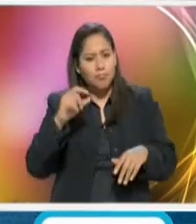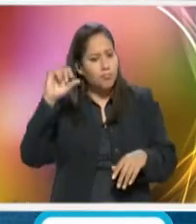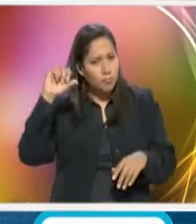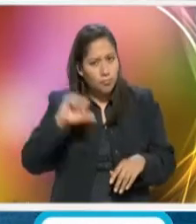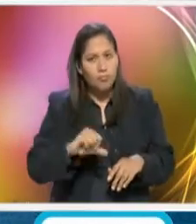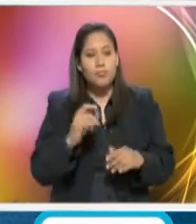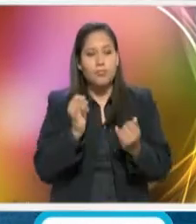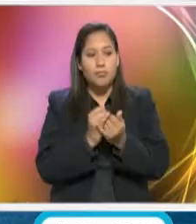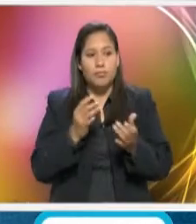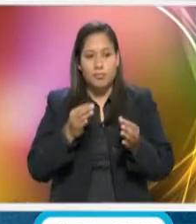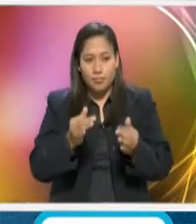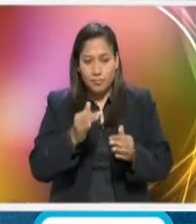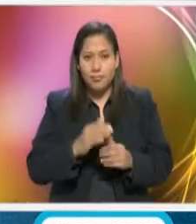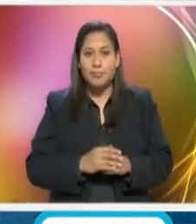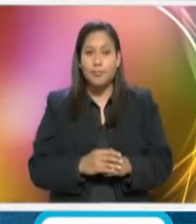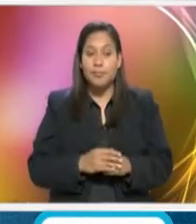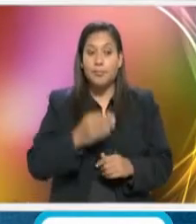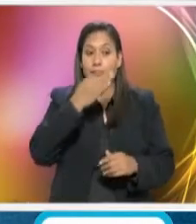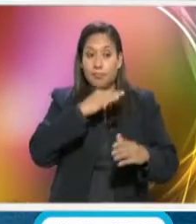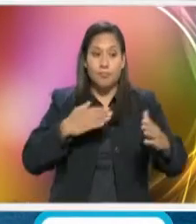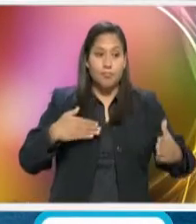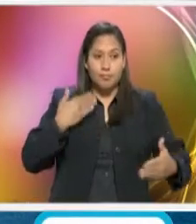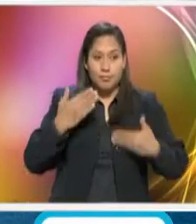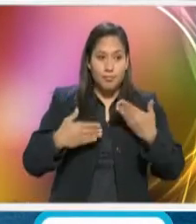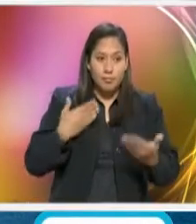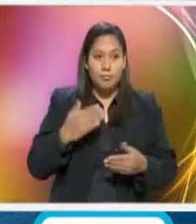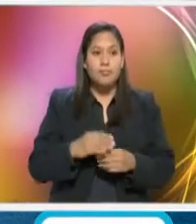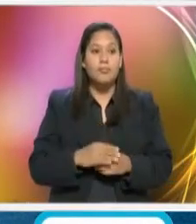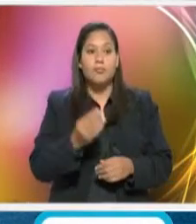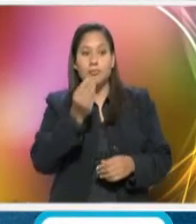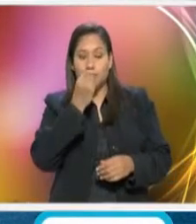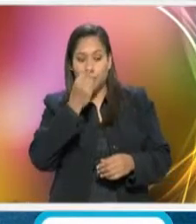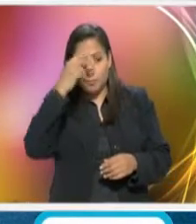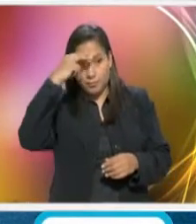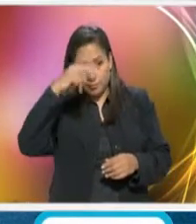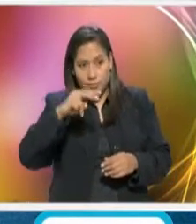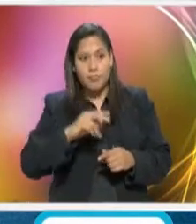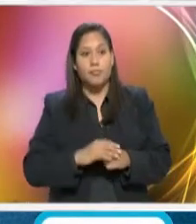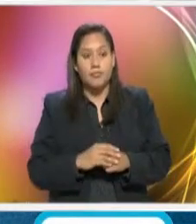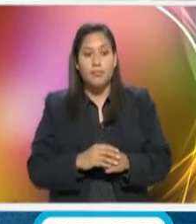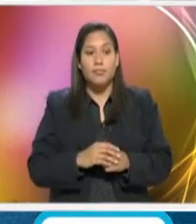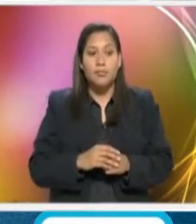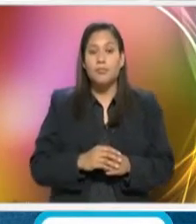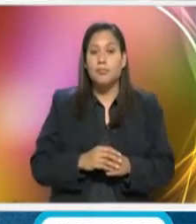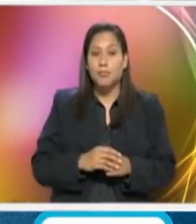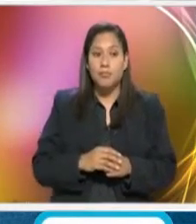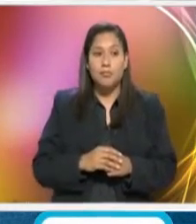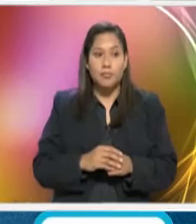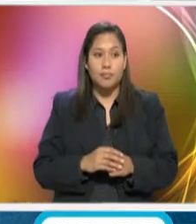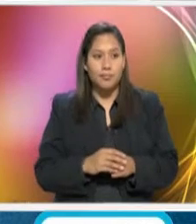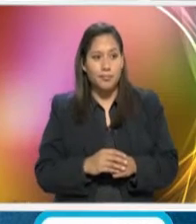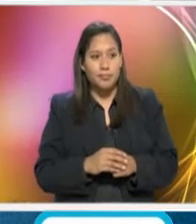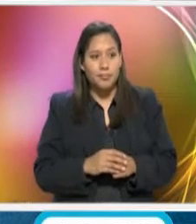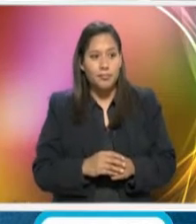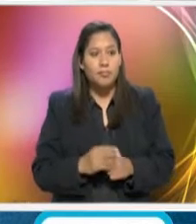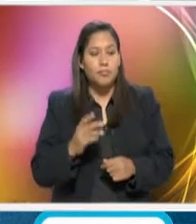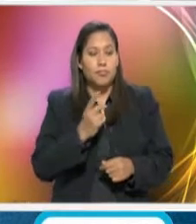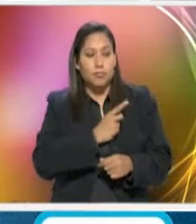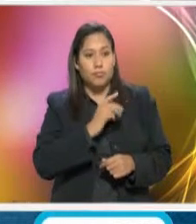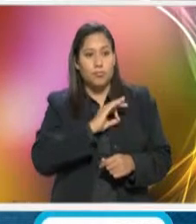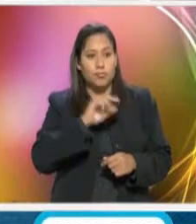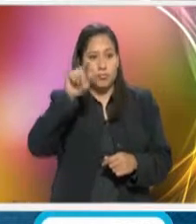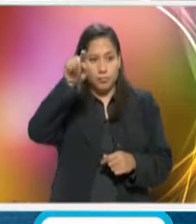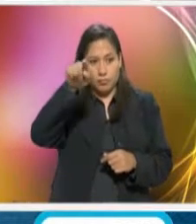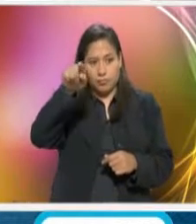y calidad. Además de las festividades, pues sin duda la gastronomía mexicana forma parte fundamental que solamente podemos encontrar ahí